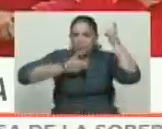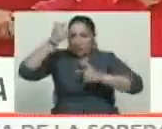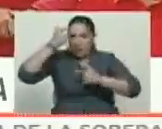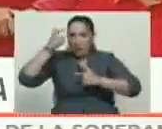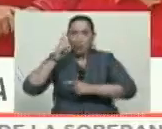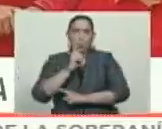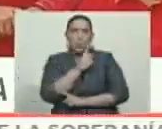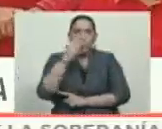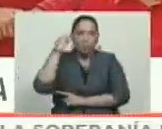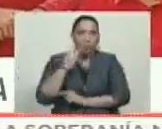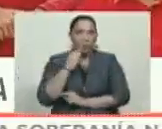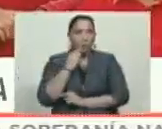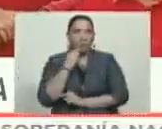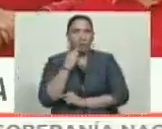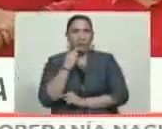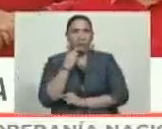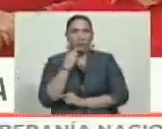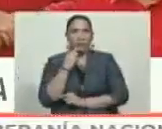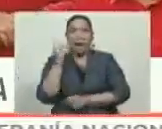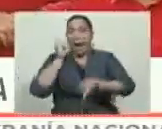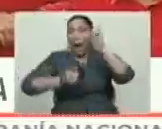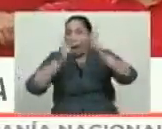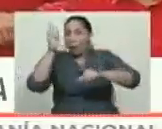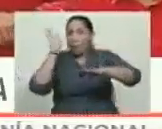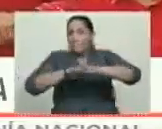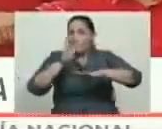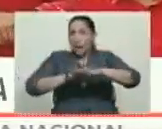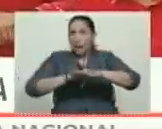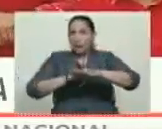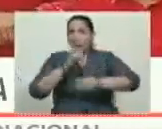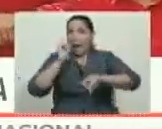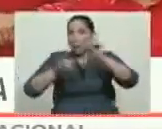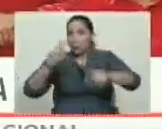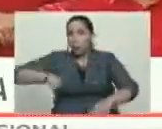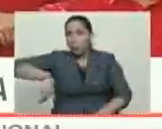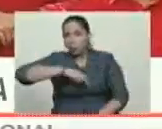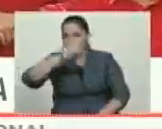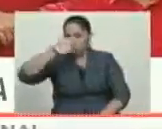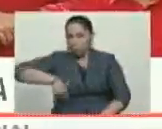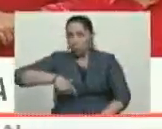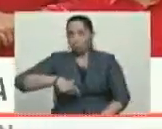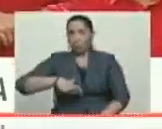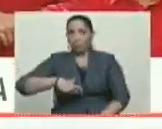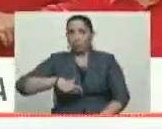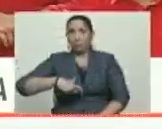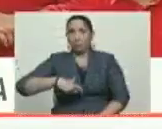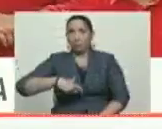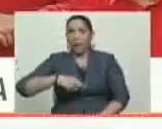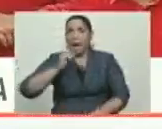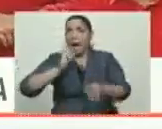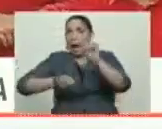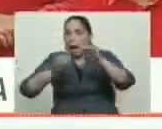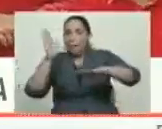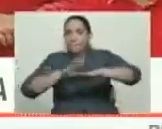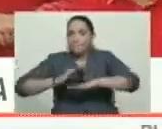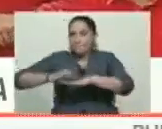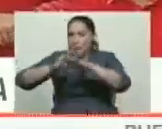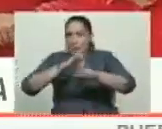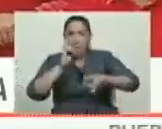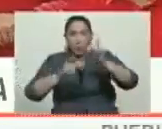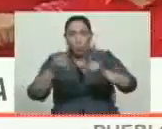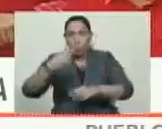de Bolívar, que si algo nos pasa a alguno de nosotros, que si algo le ocurre a alguno de